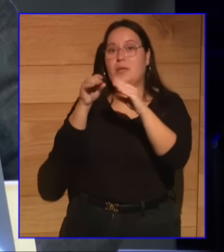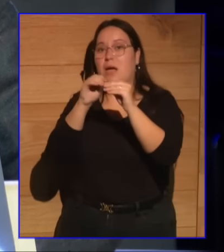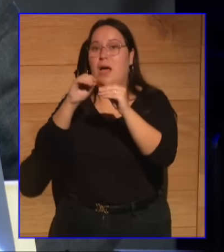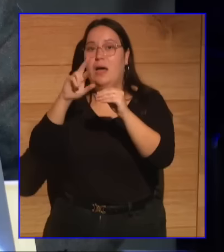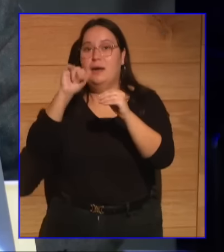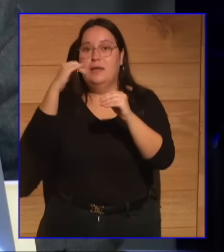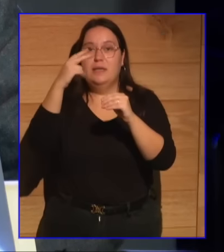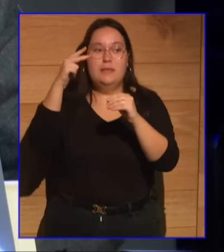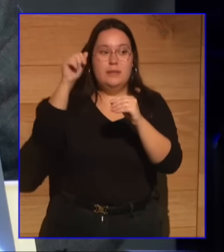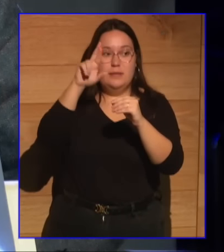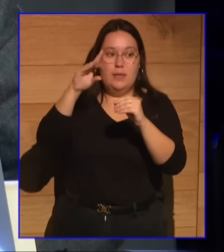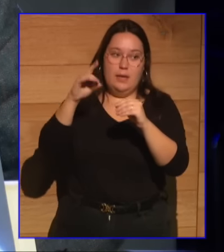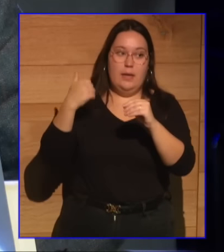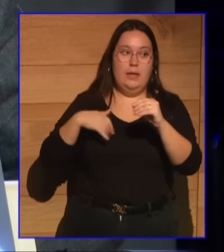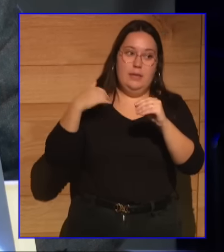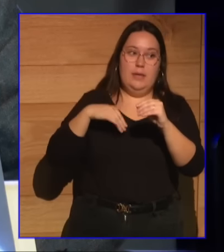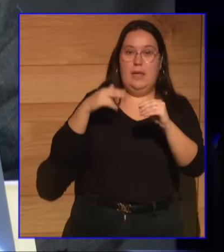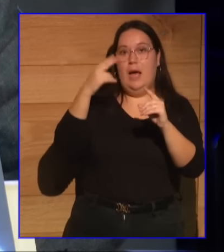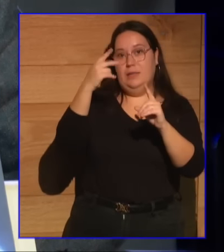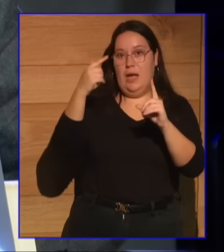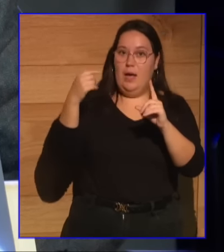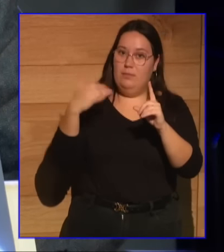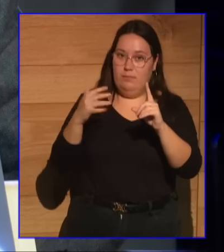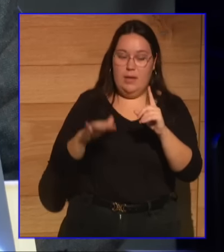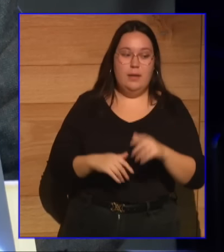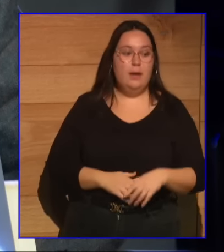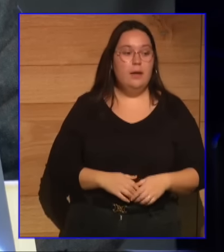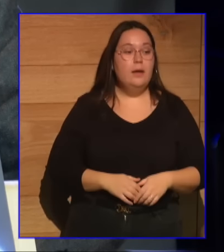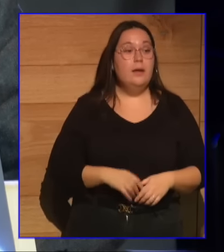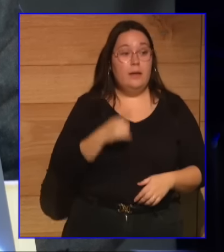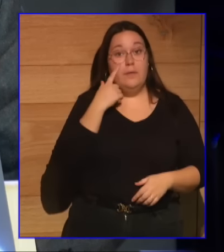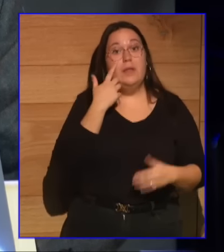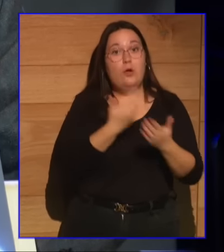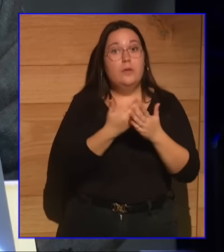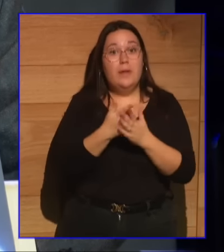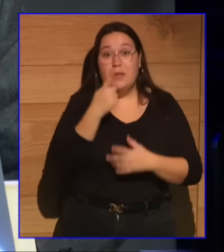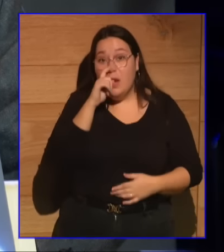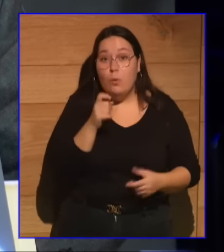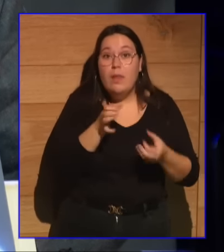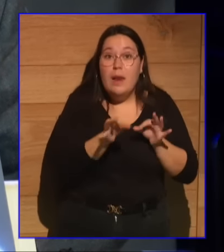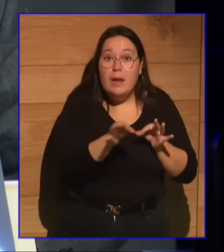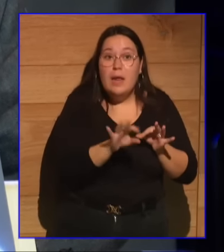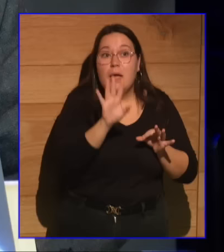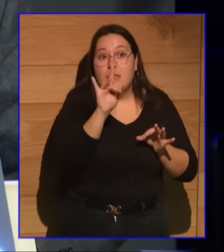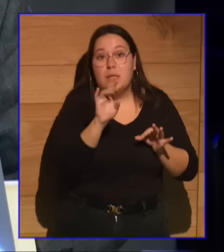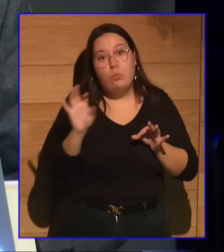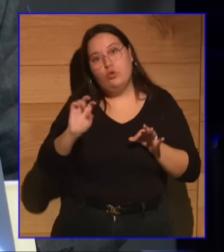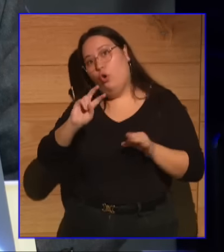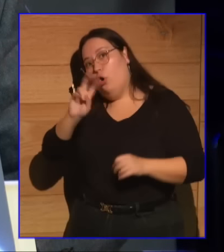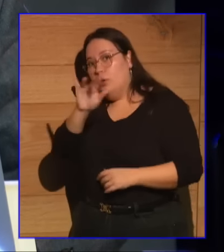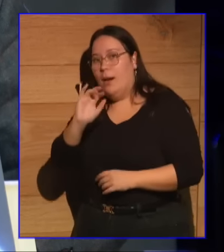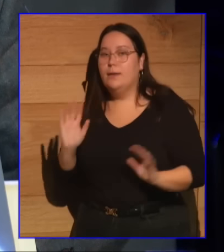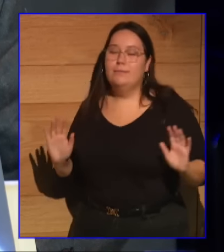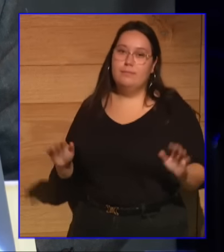ya. Pero ojo. Que también está pintado. Ojo la justificación. Dice, ¿te acuerdas de la isla? Sí, pues que tenemos otra.